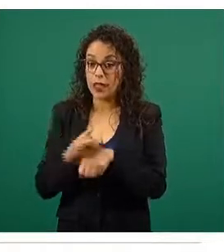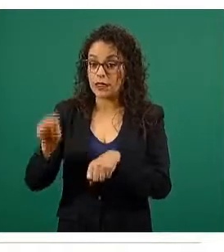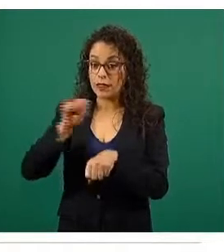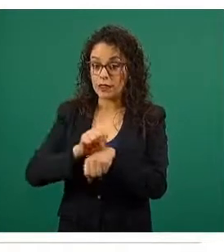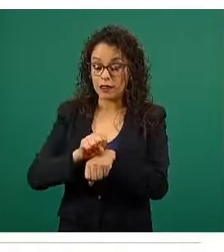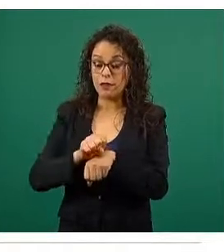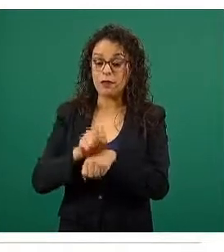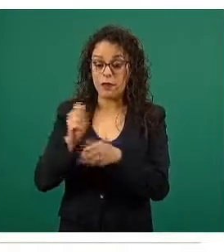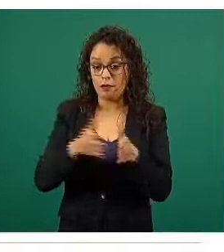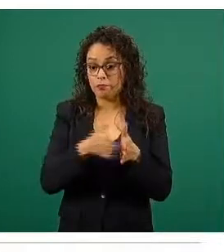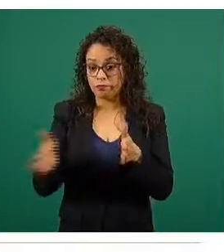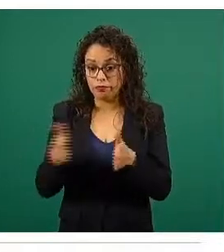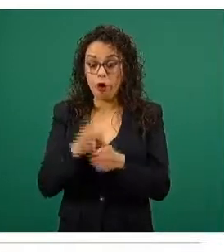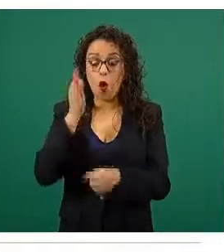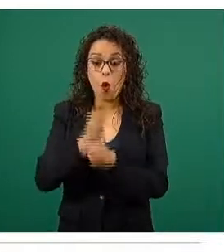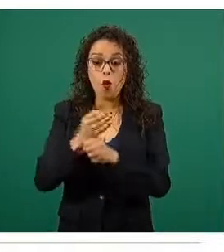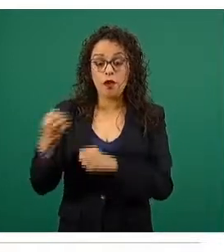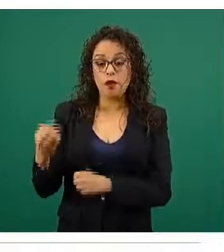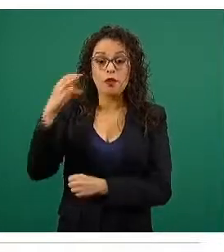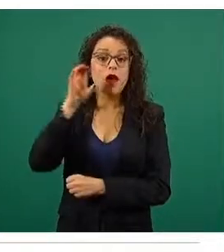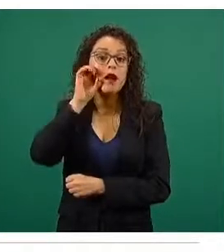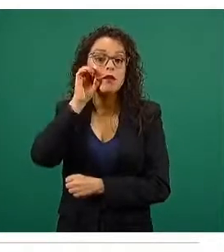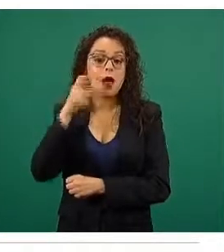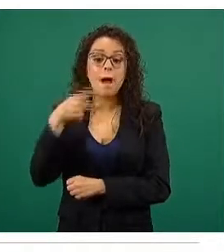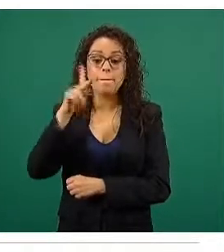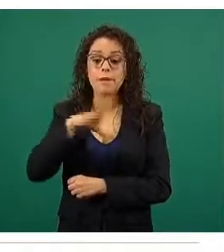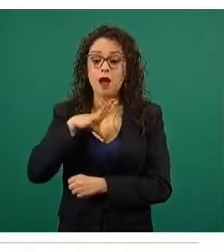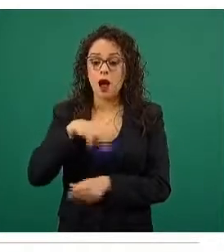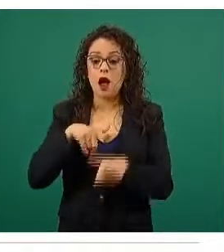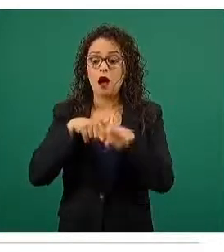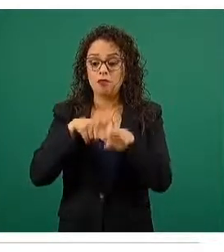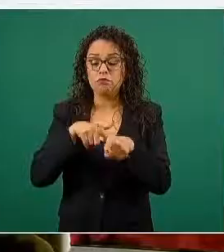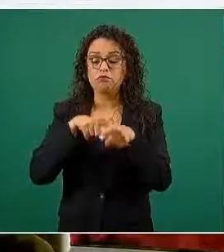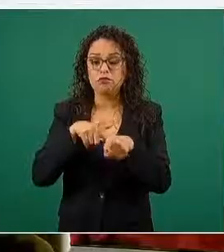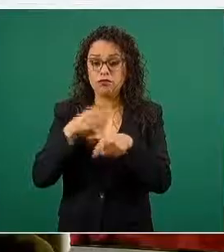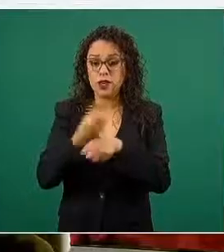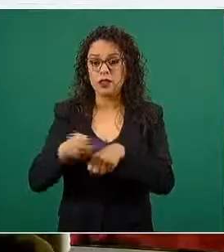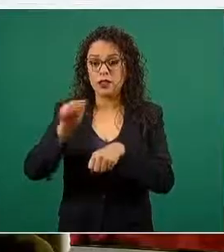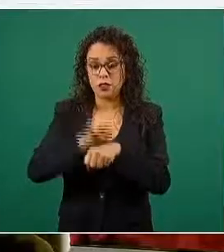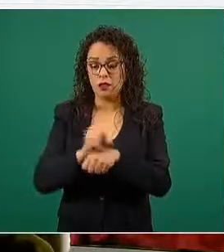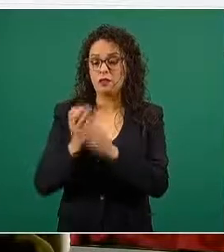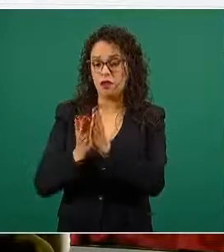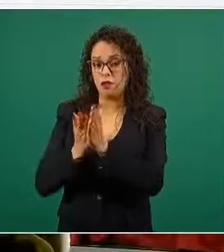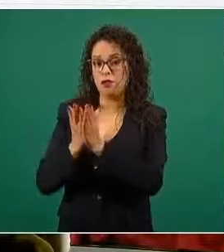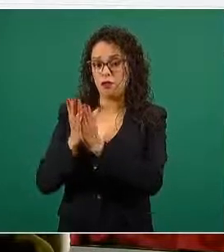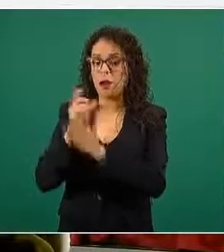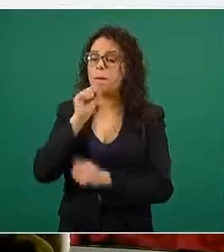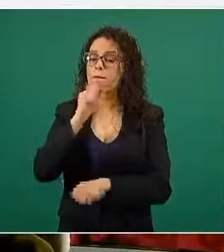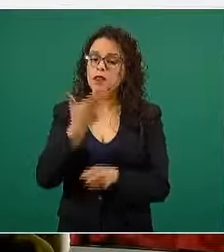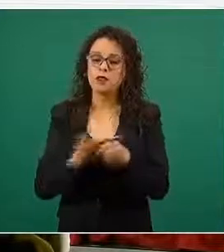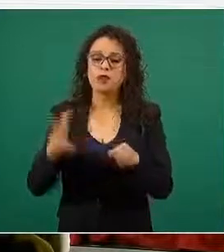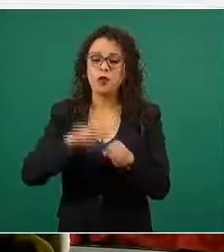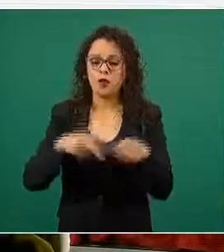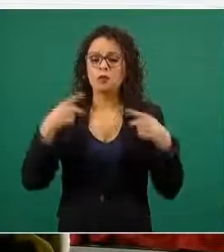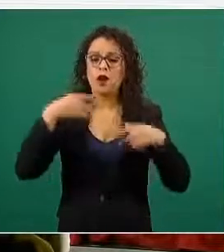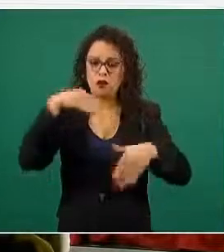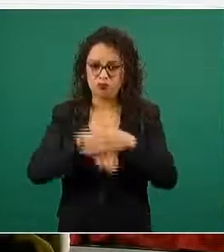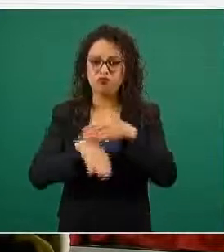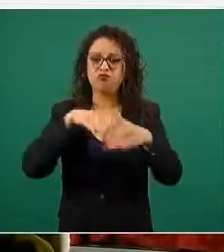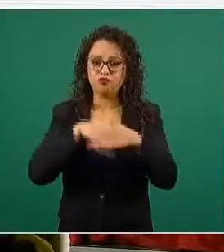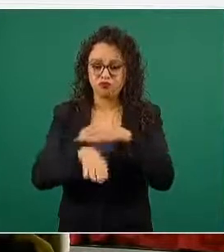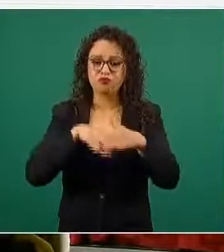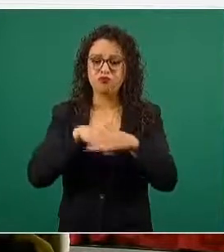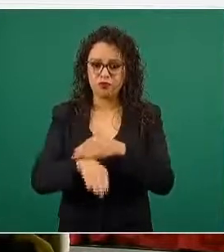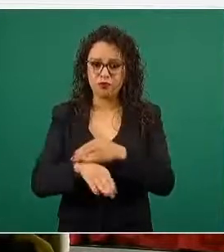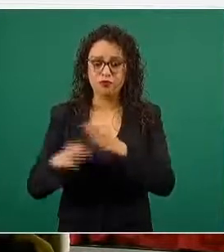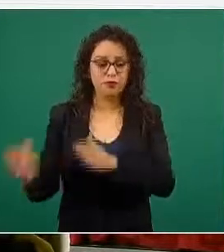todavía acumula varias semanas de ascenso. La siguiente, lo mismo que la hospitalización. La siguiente.